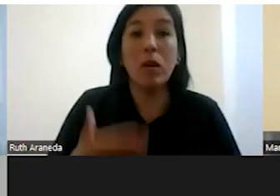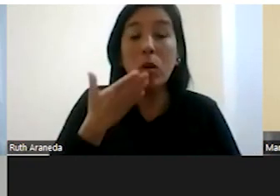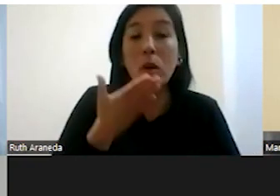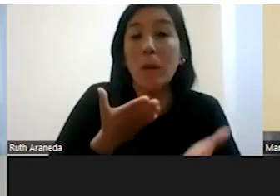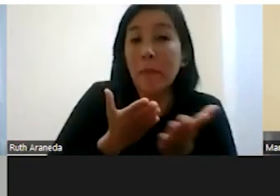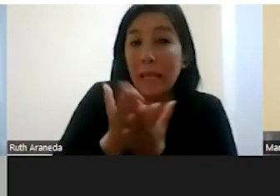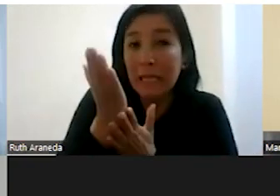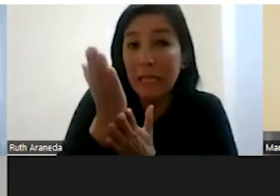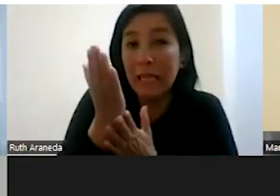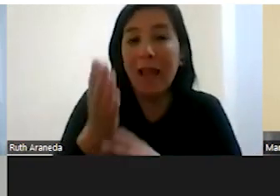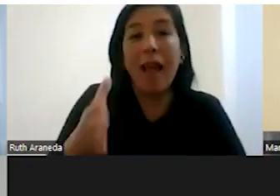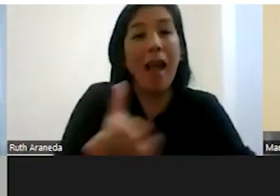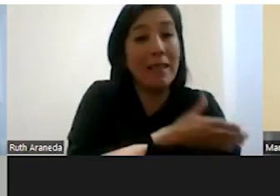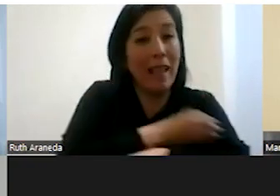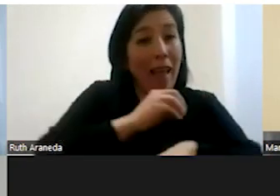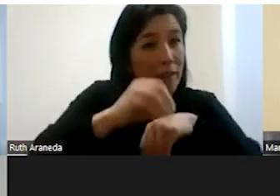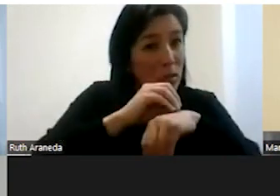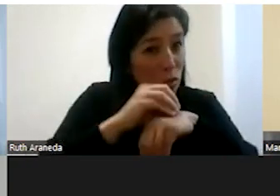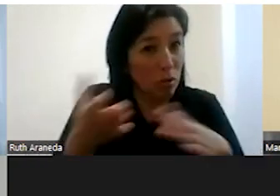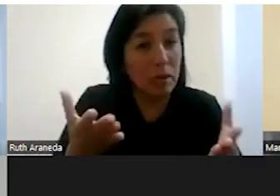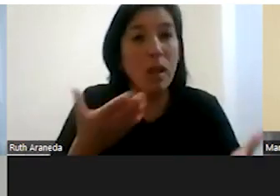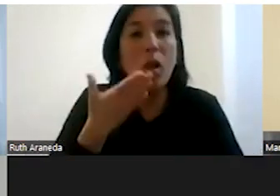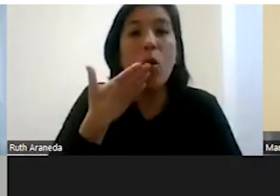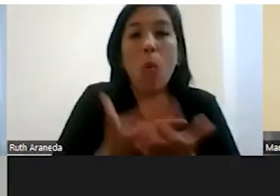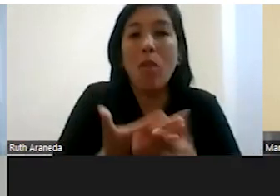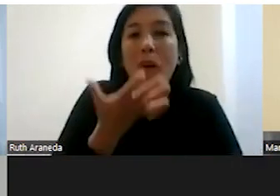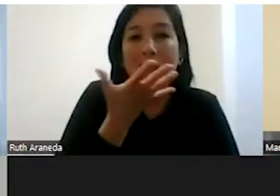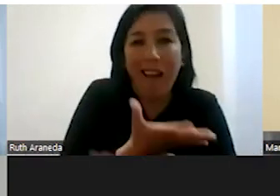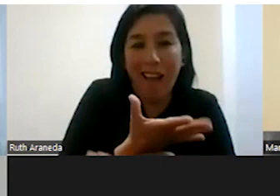ahí advertimos, gracias a Ruth, que cuando tenemos